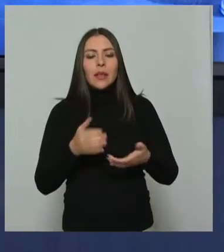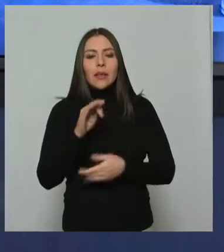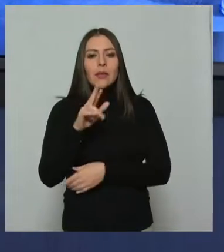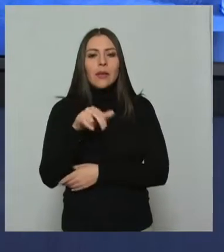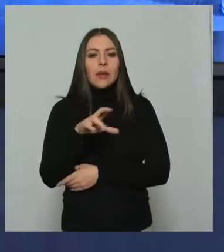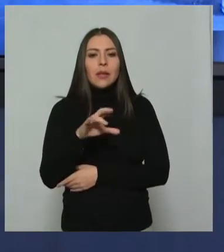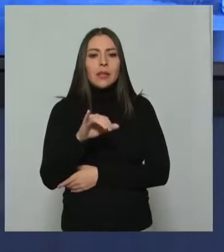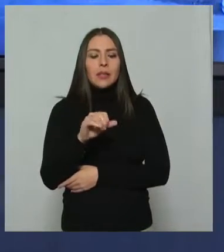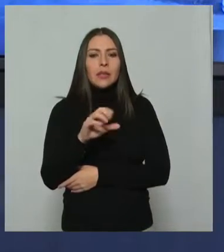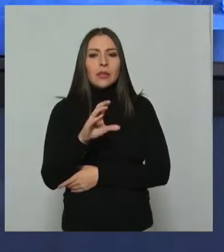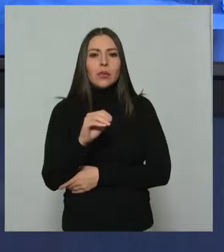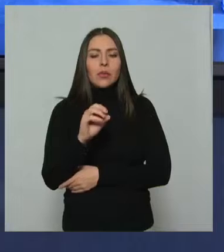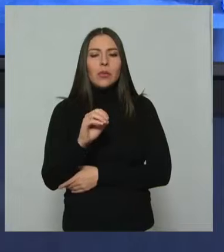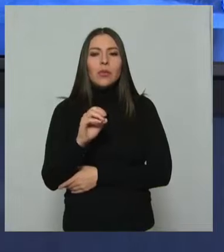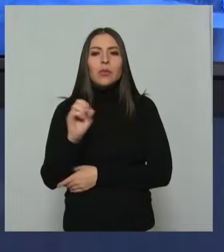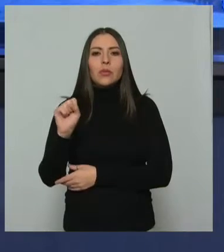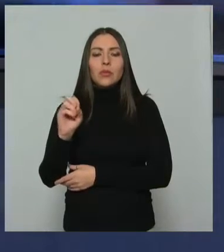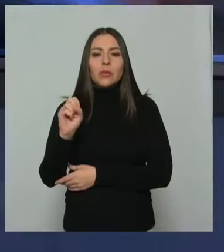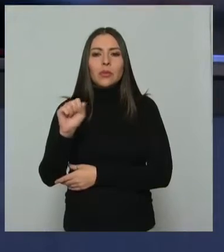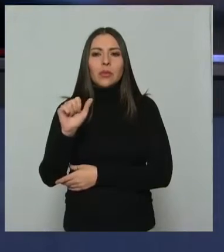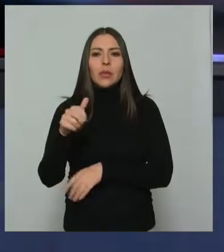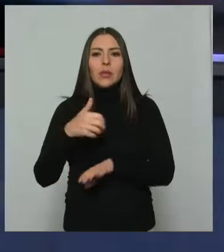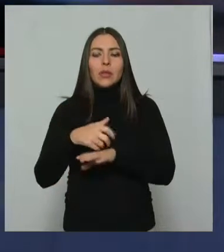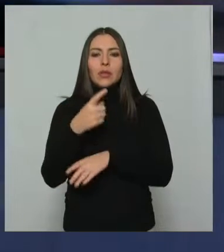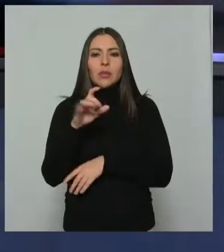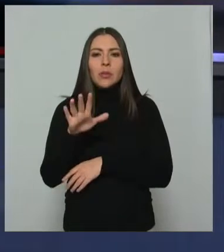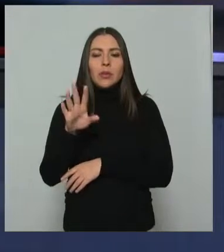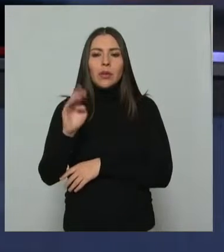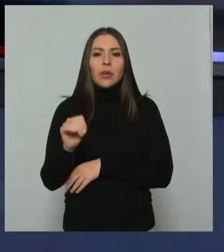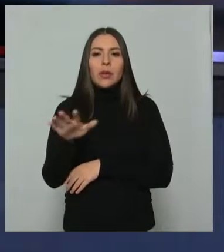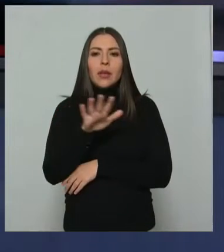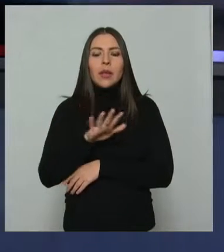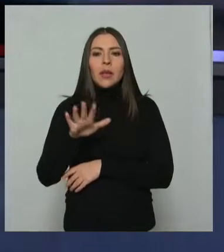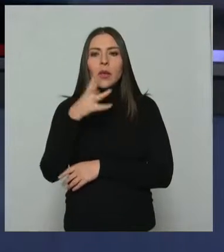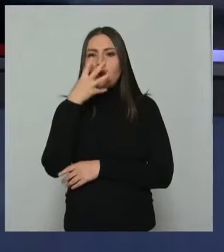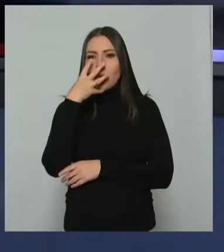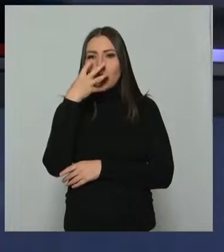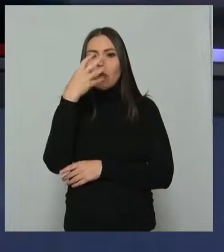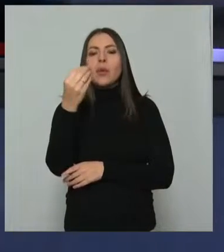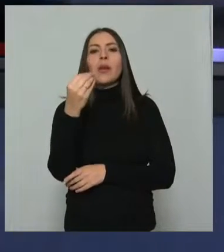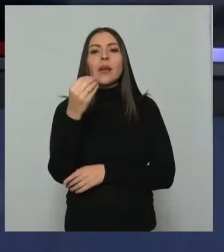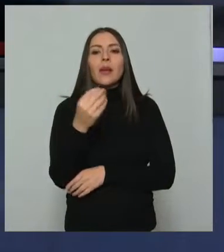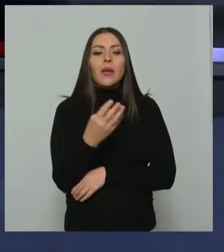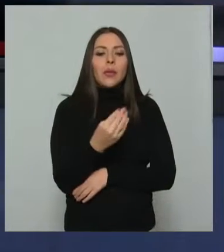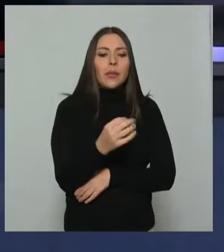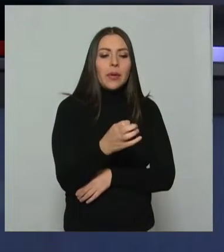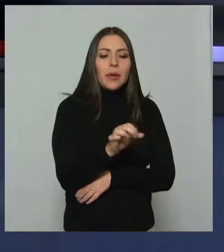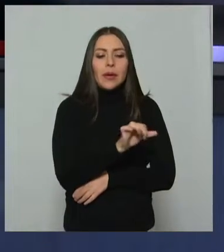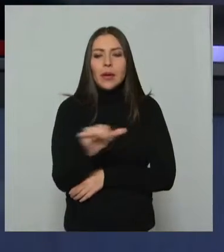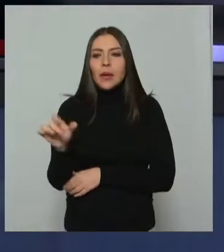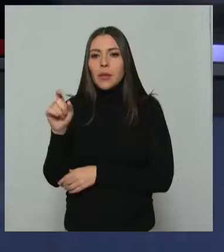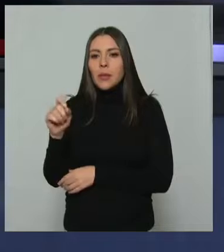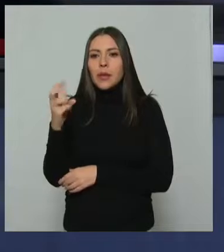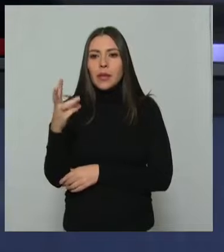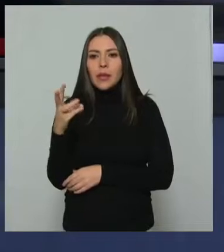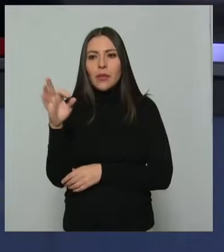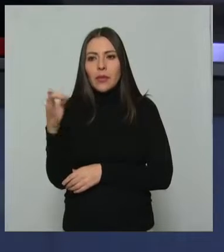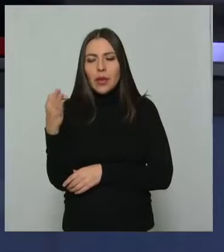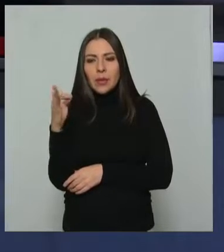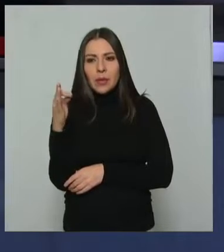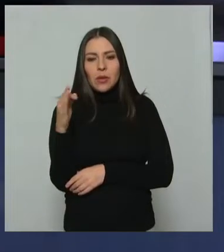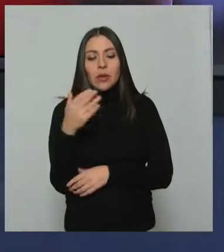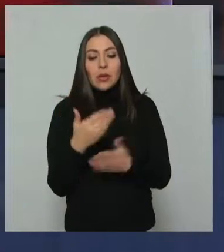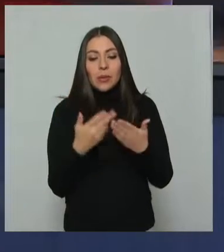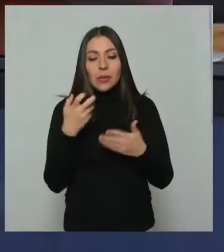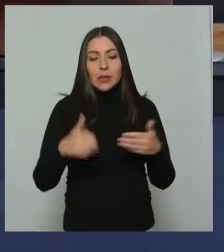número 159, barrio de Santa Catarina, Coyoacán, del 9 de enero al 23 de febrero. Es su segunda